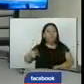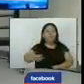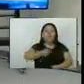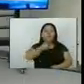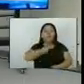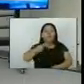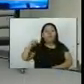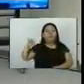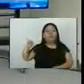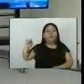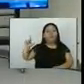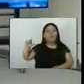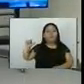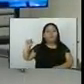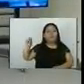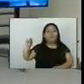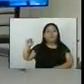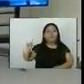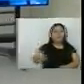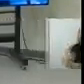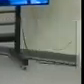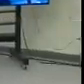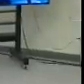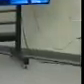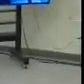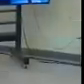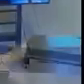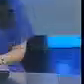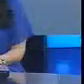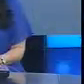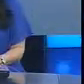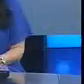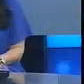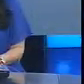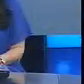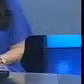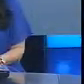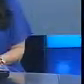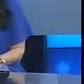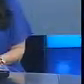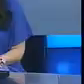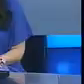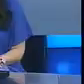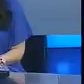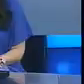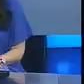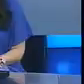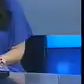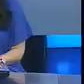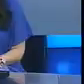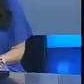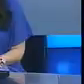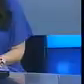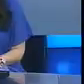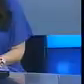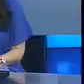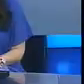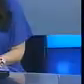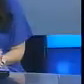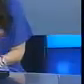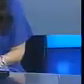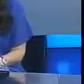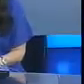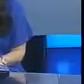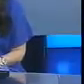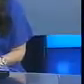reporte de Iliana Leiva para Noticiero Hechos. Disfruta las promociones de Excel Taller Express si lleva